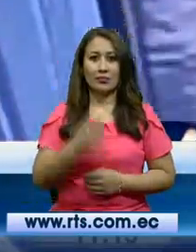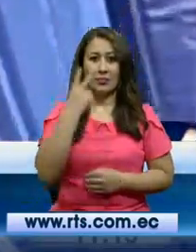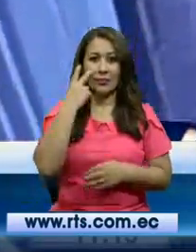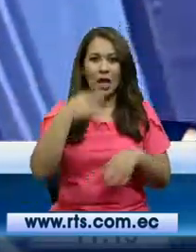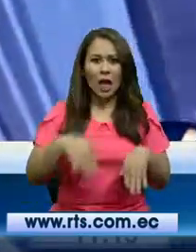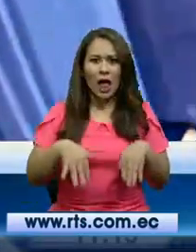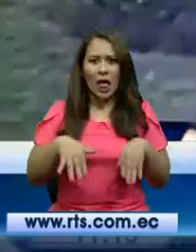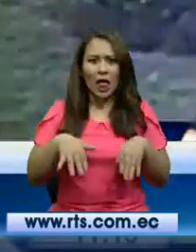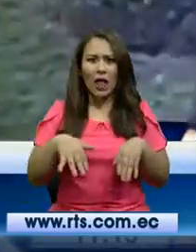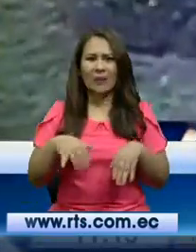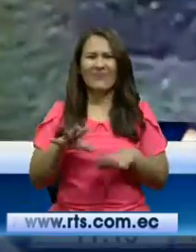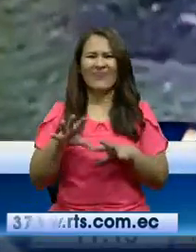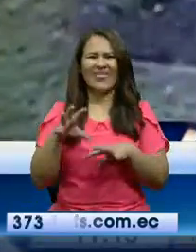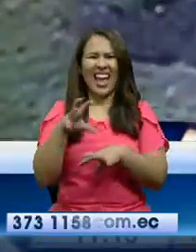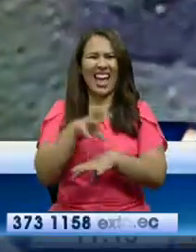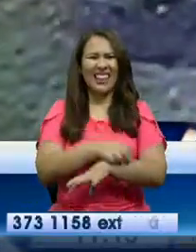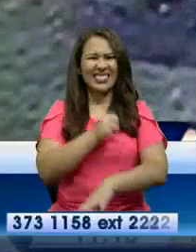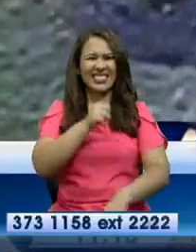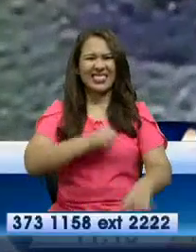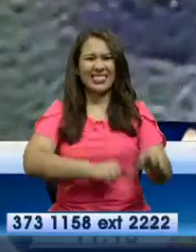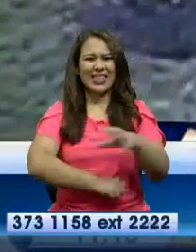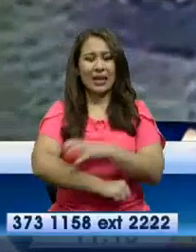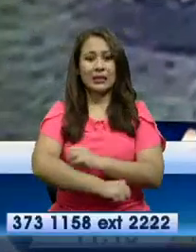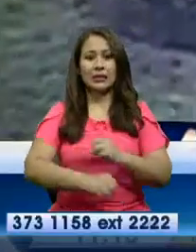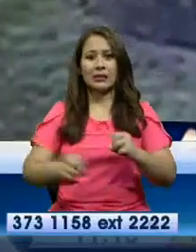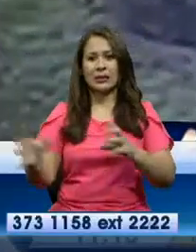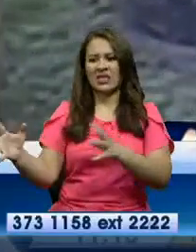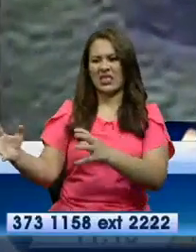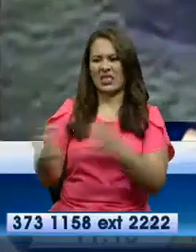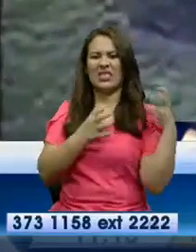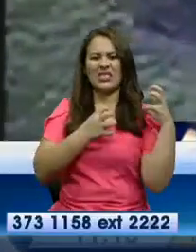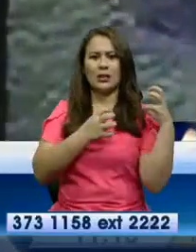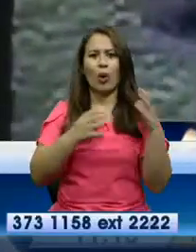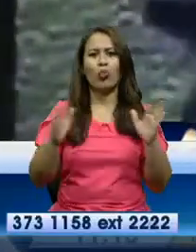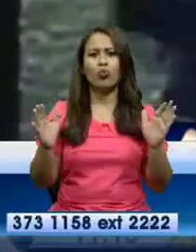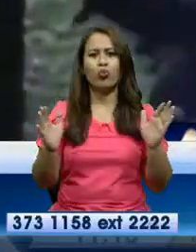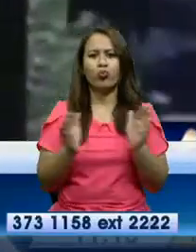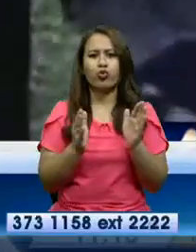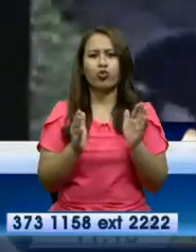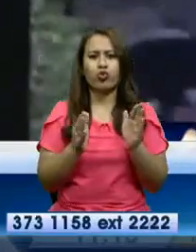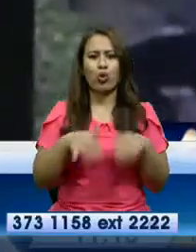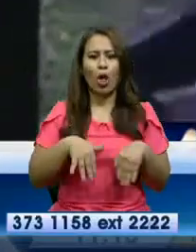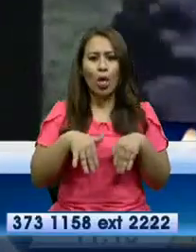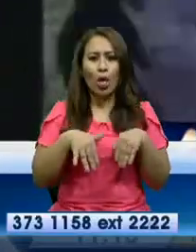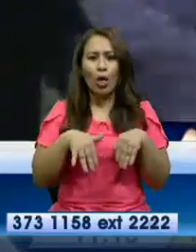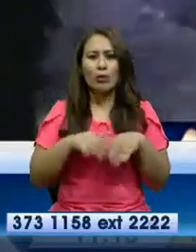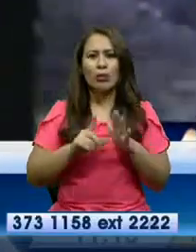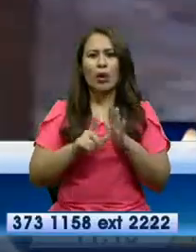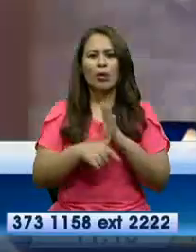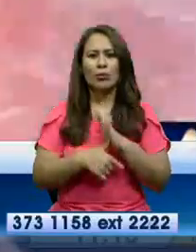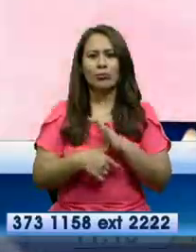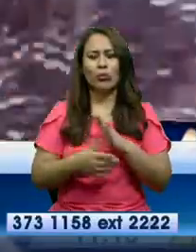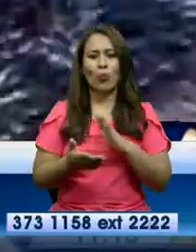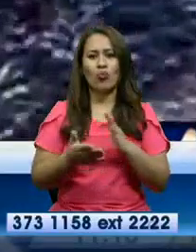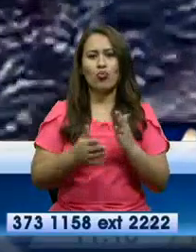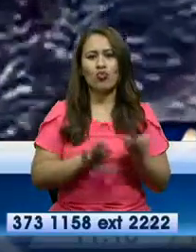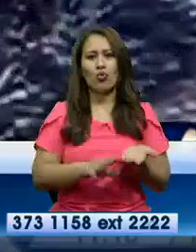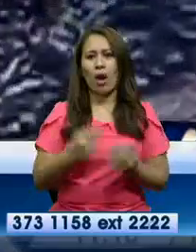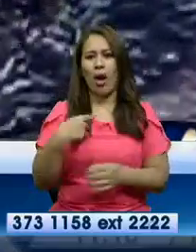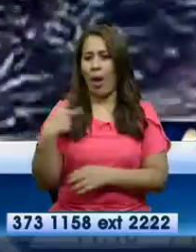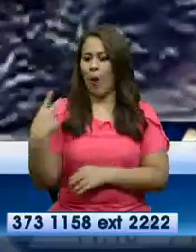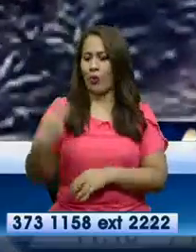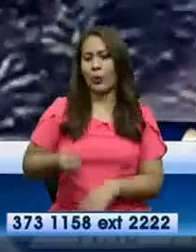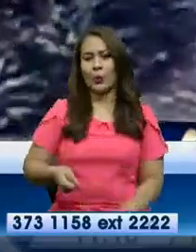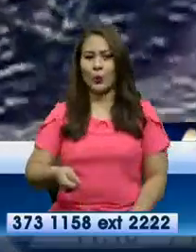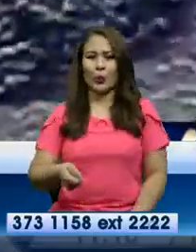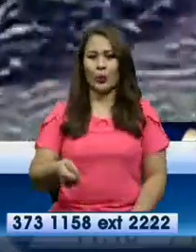Sin embargo, los hambrientos canes lograron arrancarle de los brazos a su pequeño perrito, que instantes previos paseaba junto a su